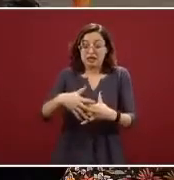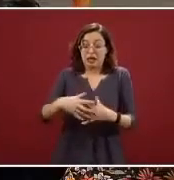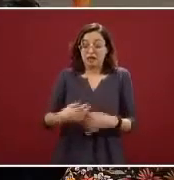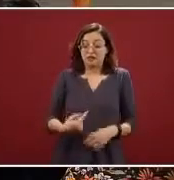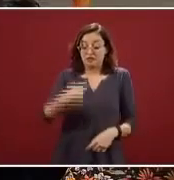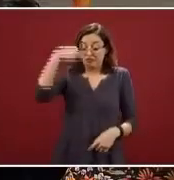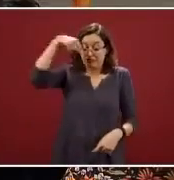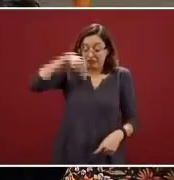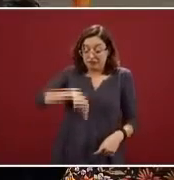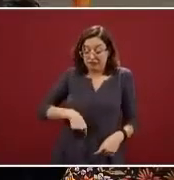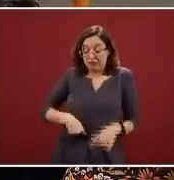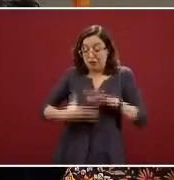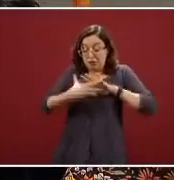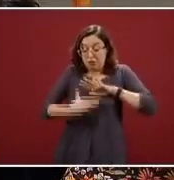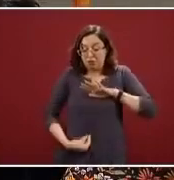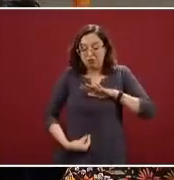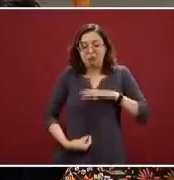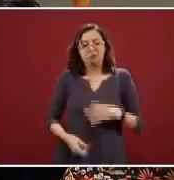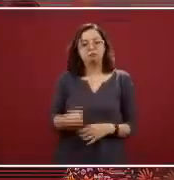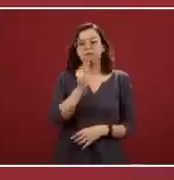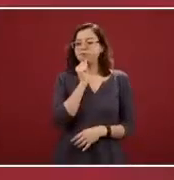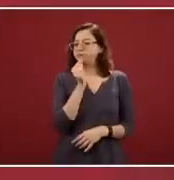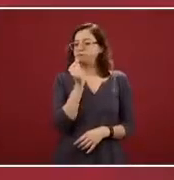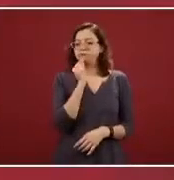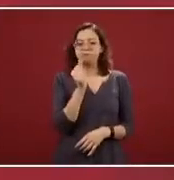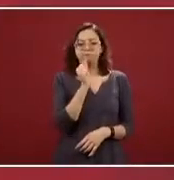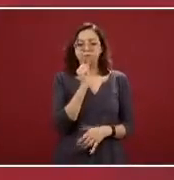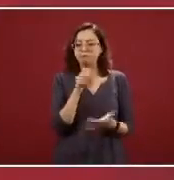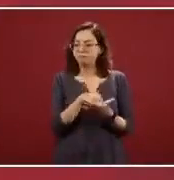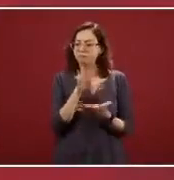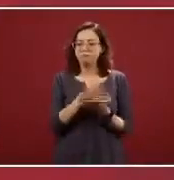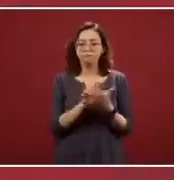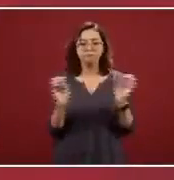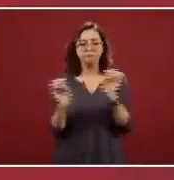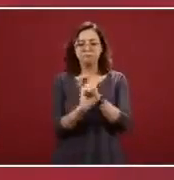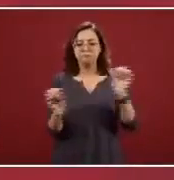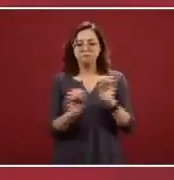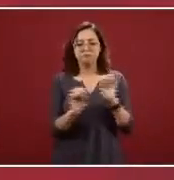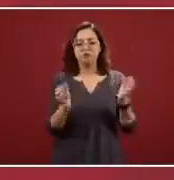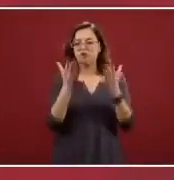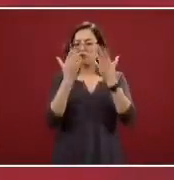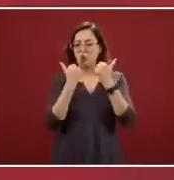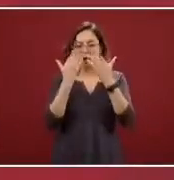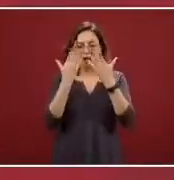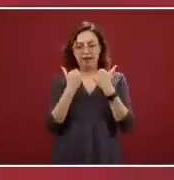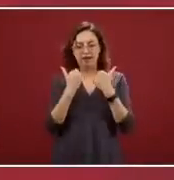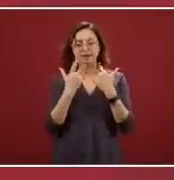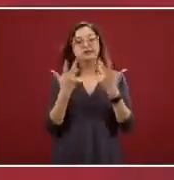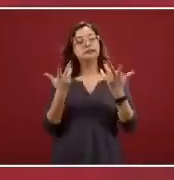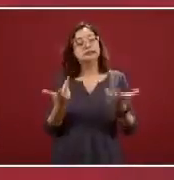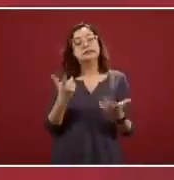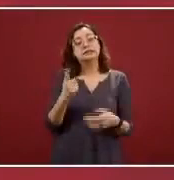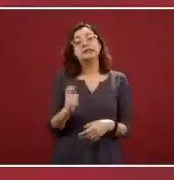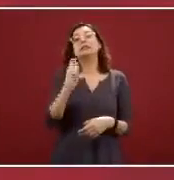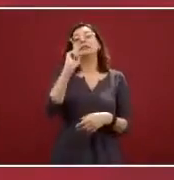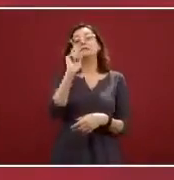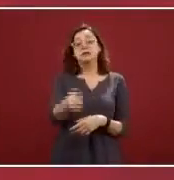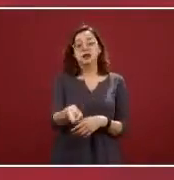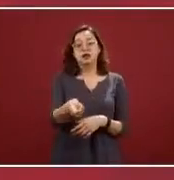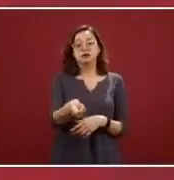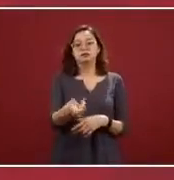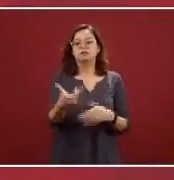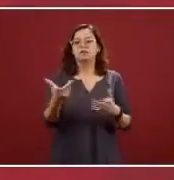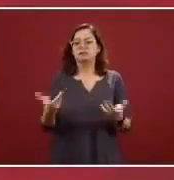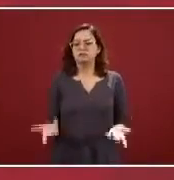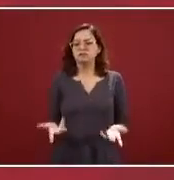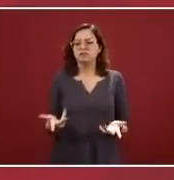al niño. Esto no se ha dado, no se ha registrado y por lo mismo tampoco está prohibida el tema